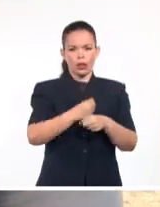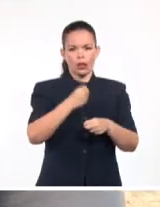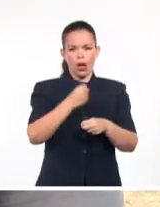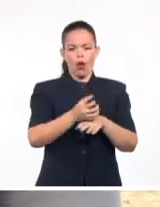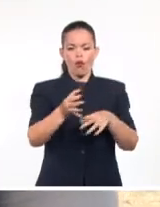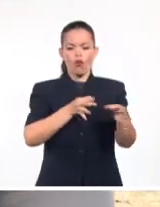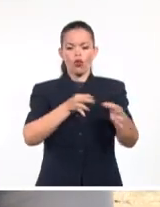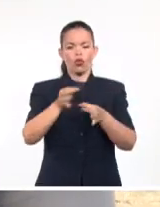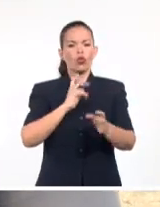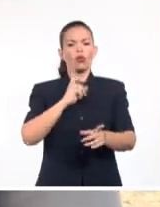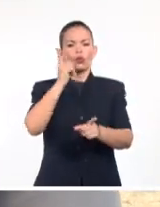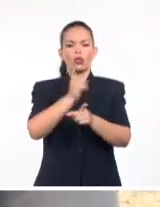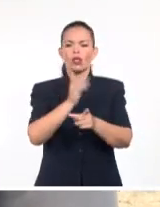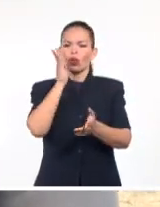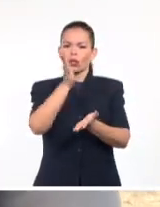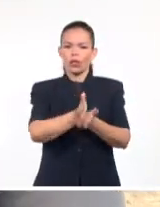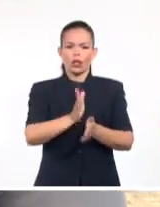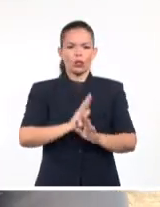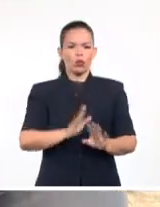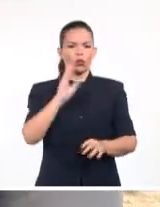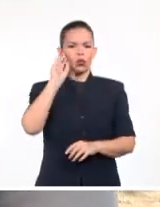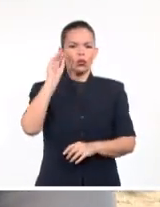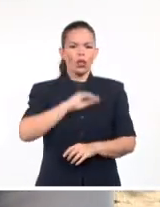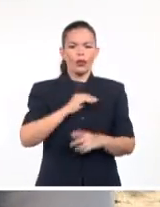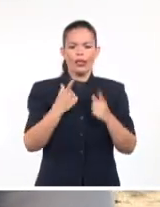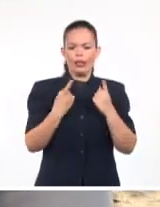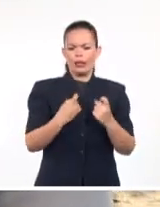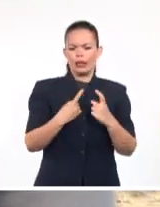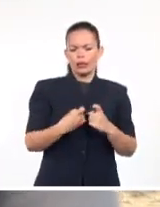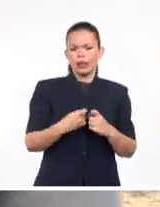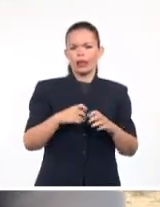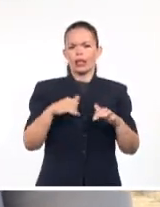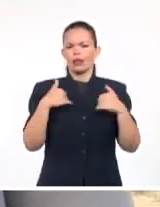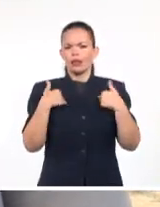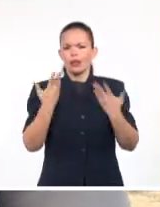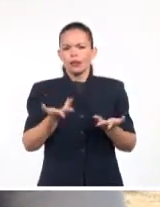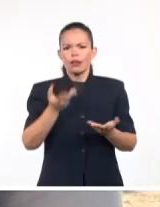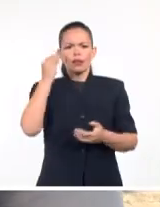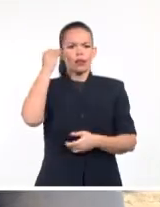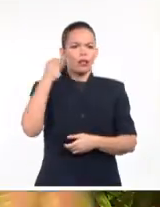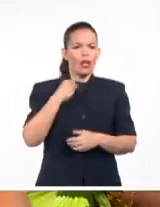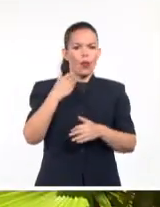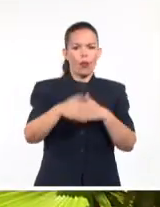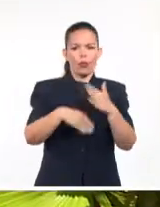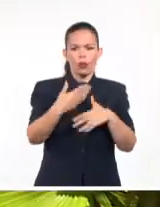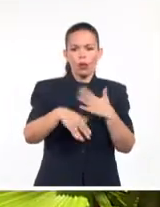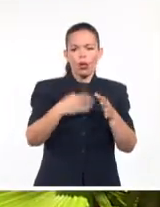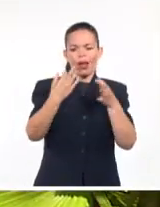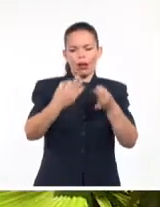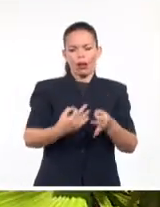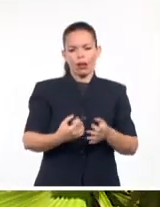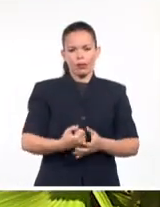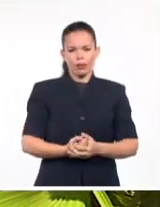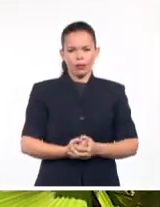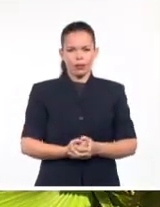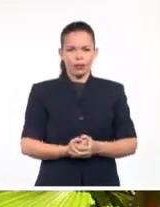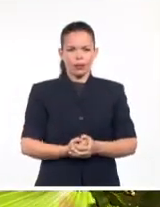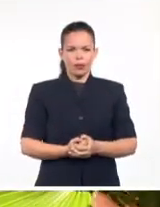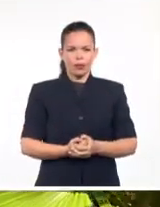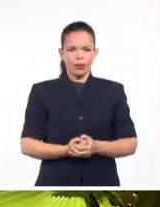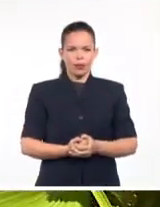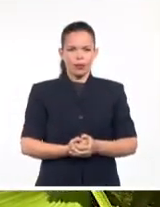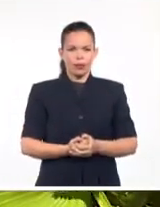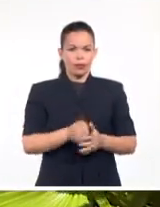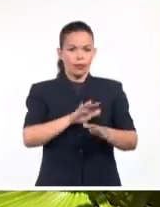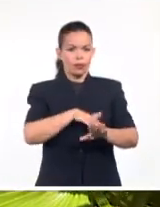contacto directo con esas necesidades, esas demandas, esas insatisfacciones que pueda tener la ciudadanía. Cuando se constituyan en el mes de